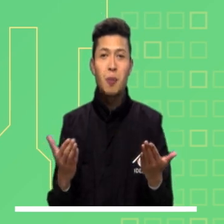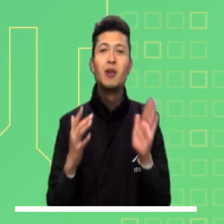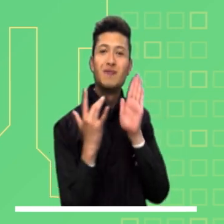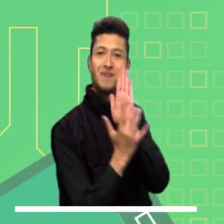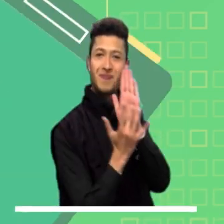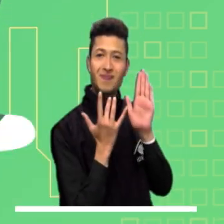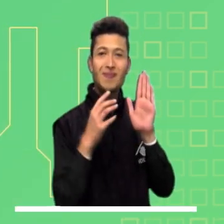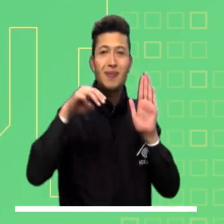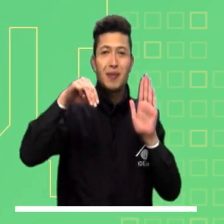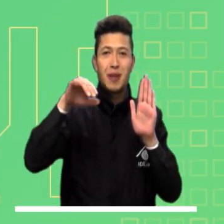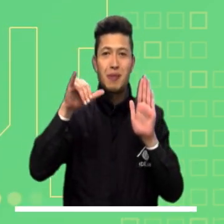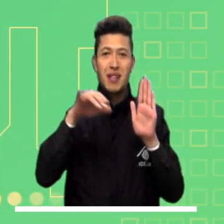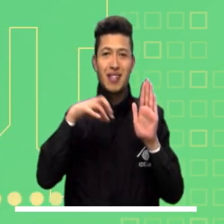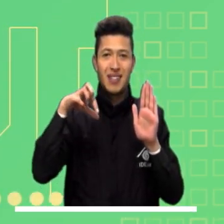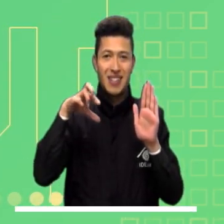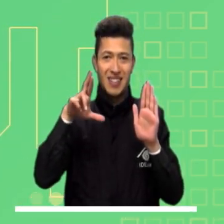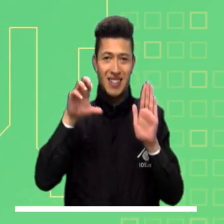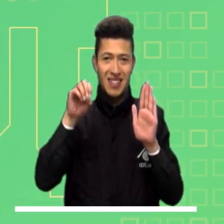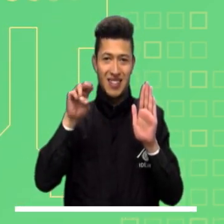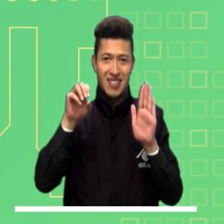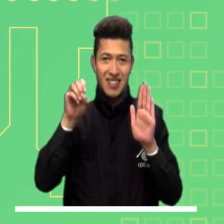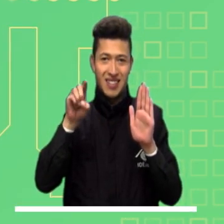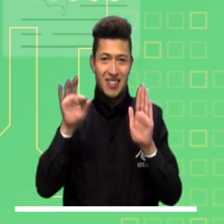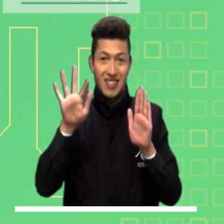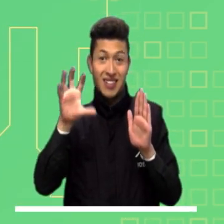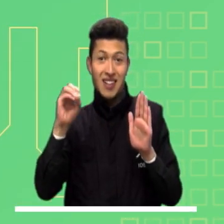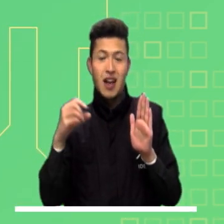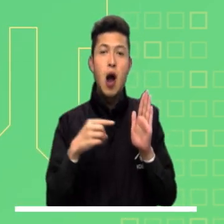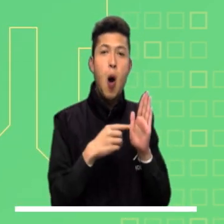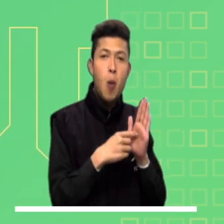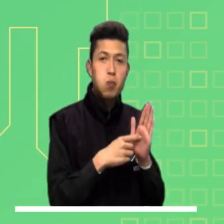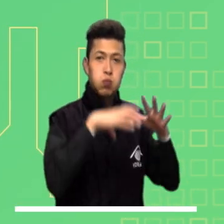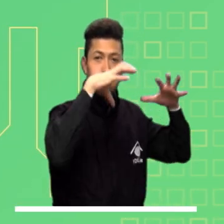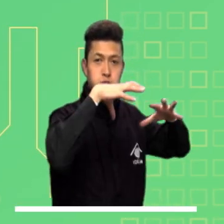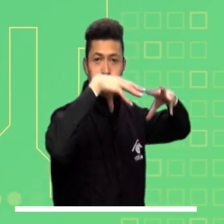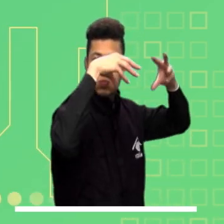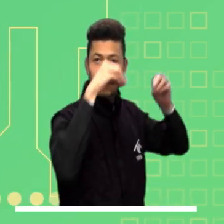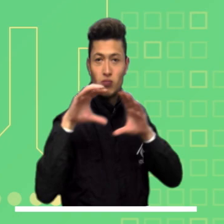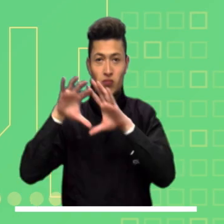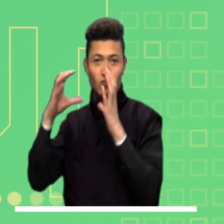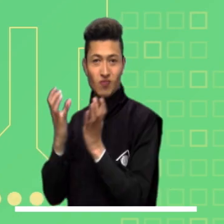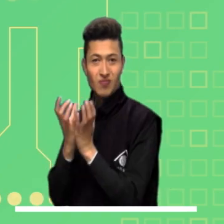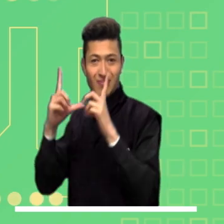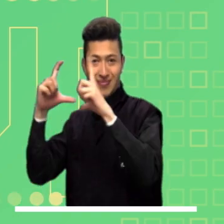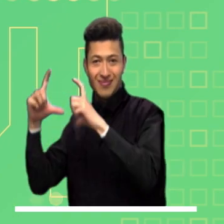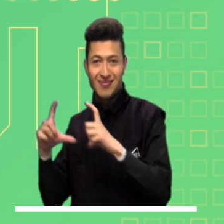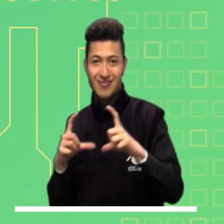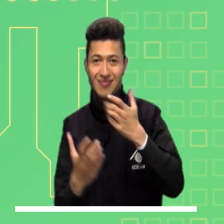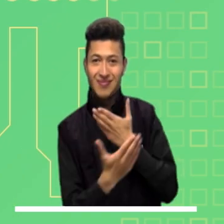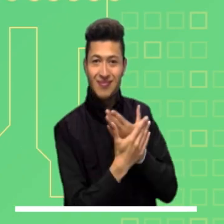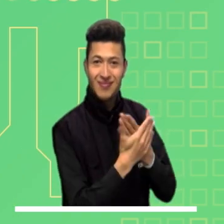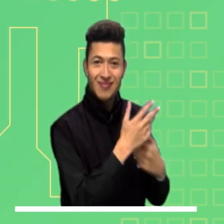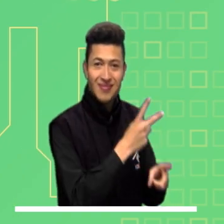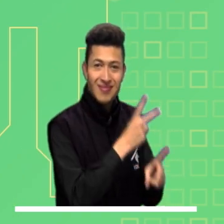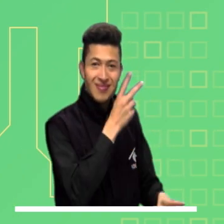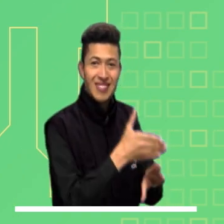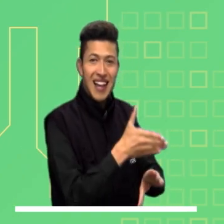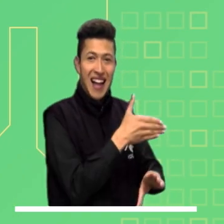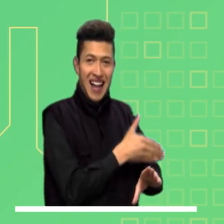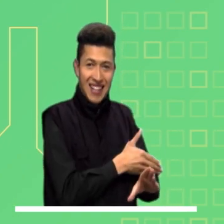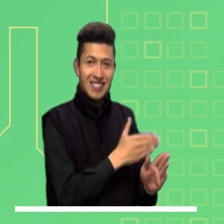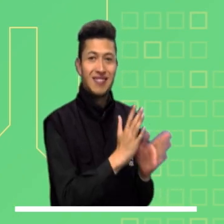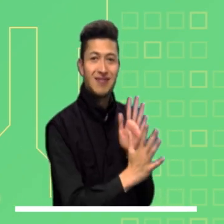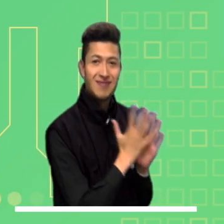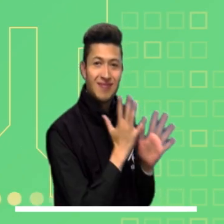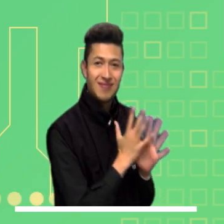tiempo real a través de nuestra aplicación Mi Pronóstico. Consulte los pronósticos del estado del tiempo, las imágenes